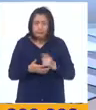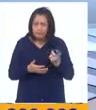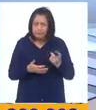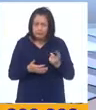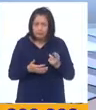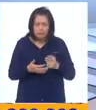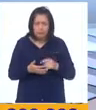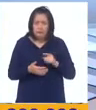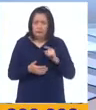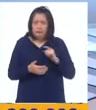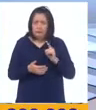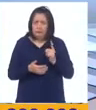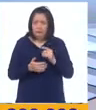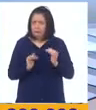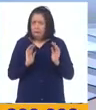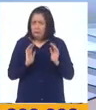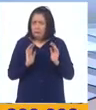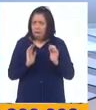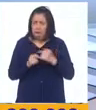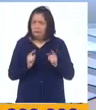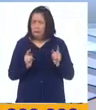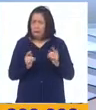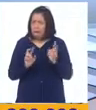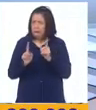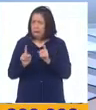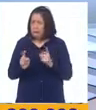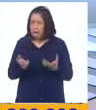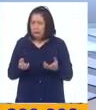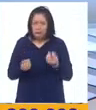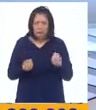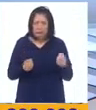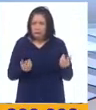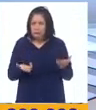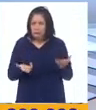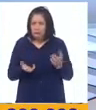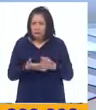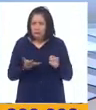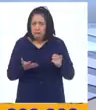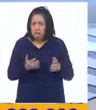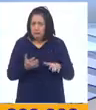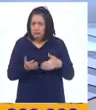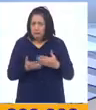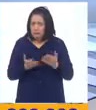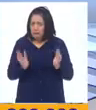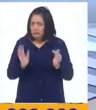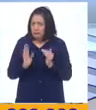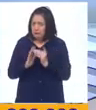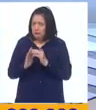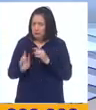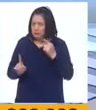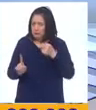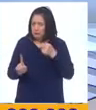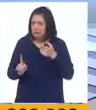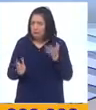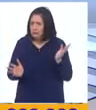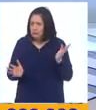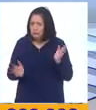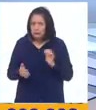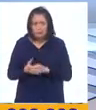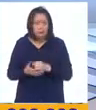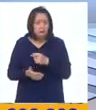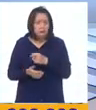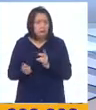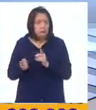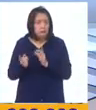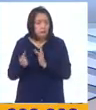de restricción, por lo que también nos preguntamos en qué circunstancias él habría llegado a este domicilio amenazando la integridad de